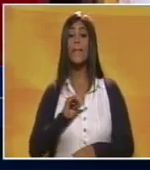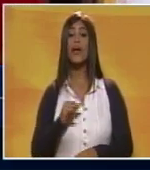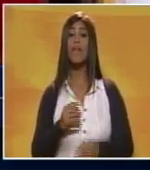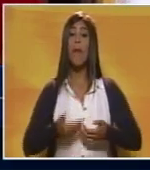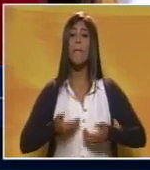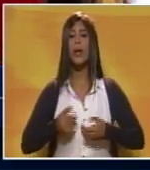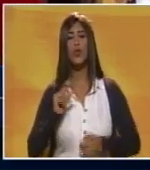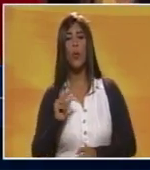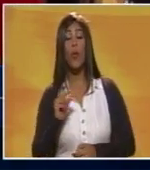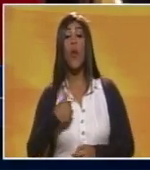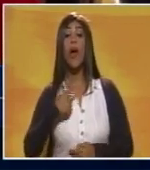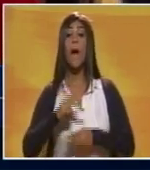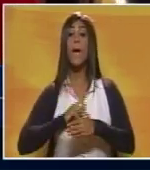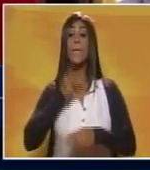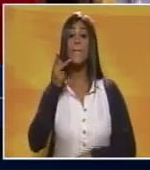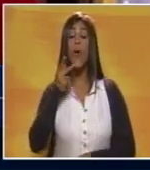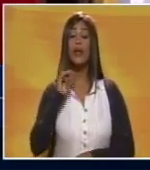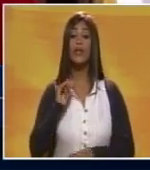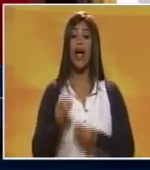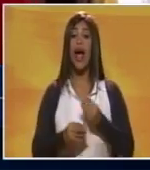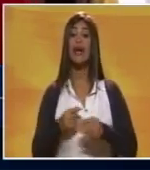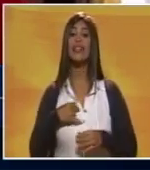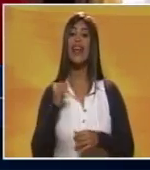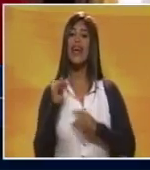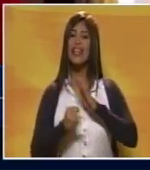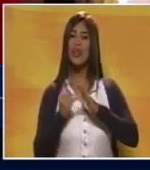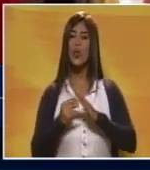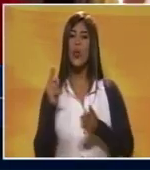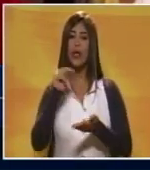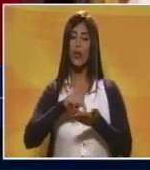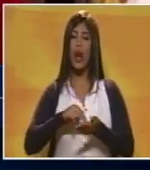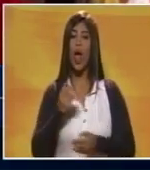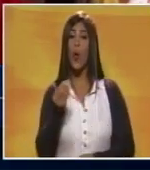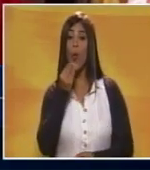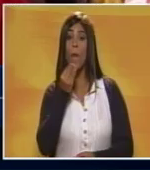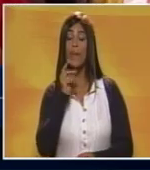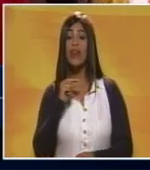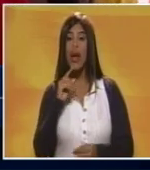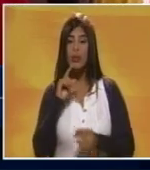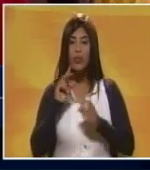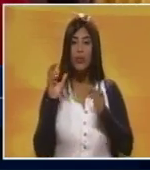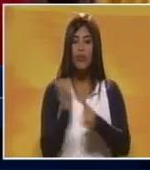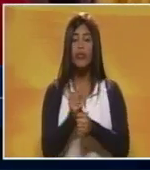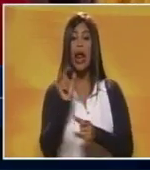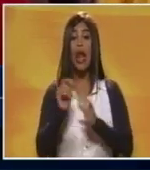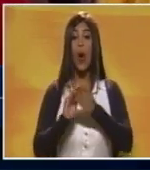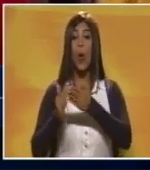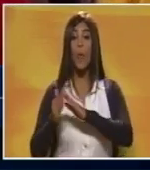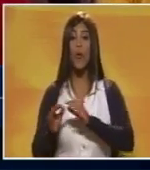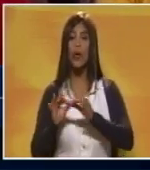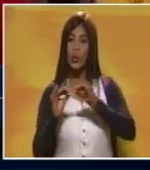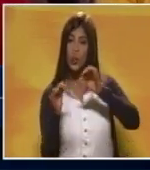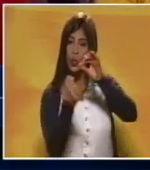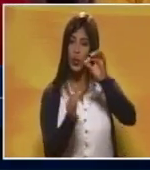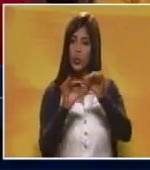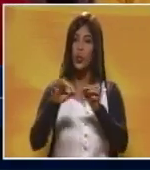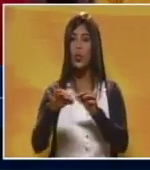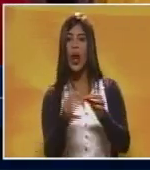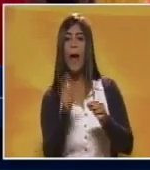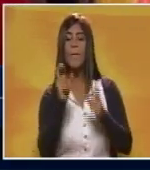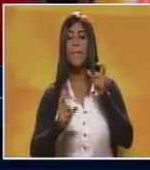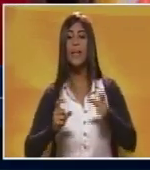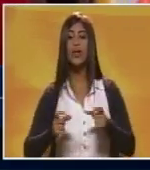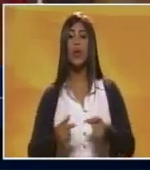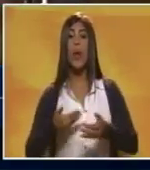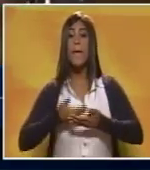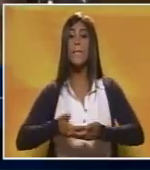de una política que lleva adelante el Instituto Nacional de Nutrición, de diagnóstico en la comunidad, de medición persona por persona